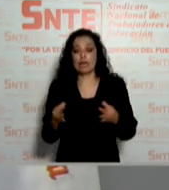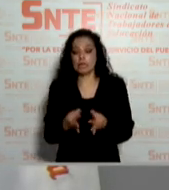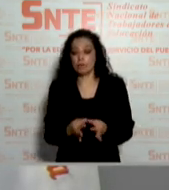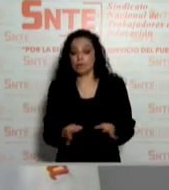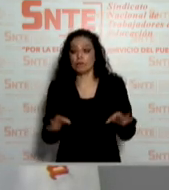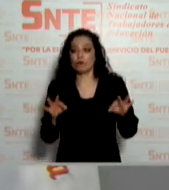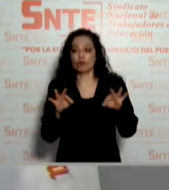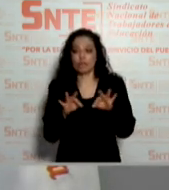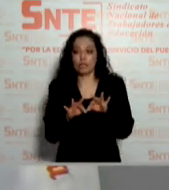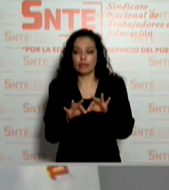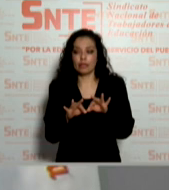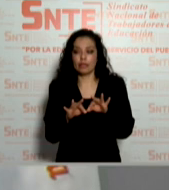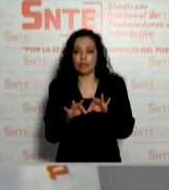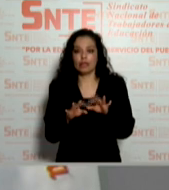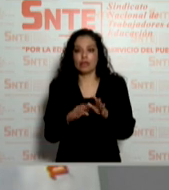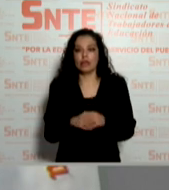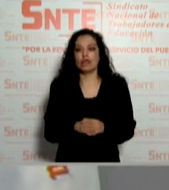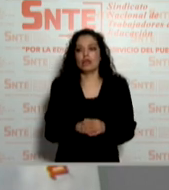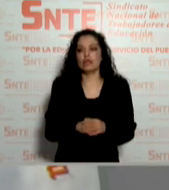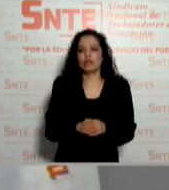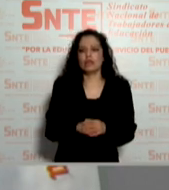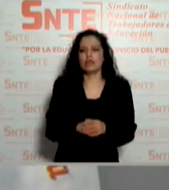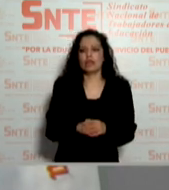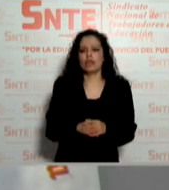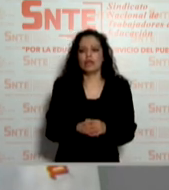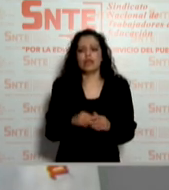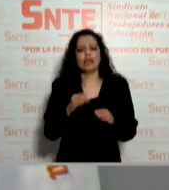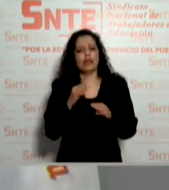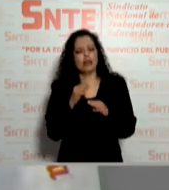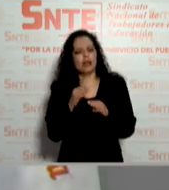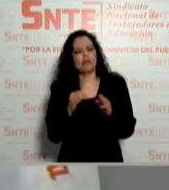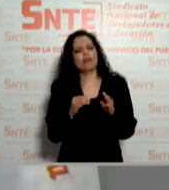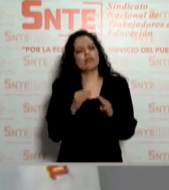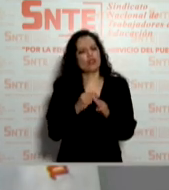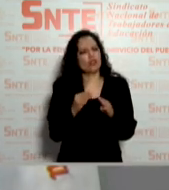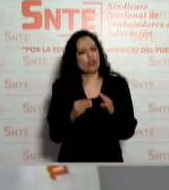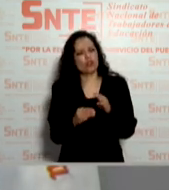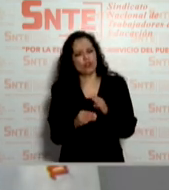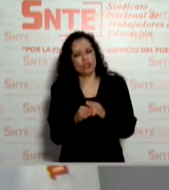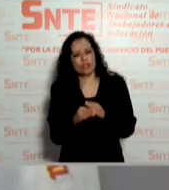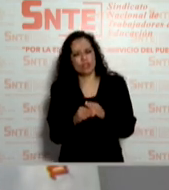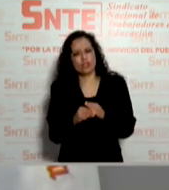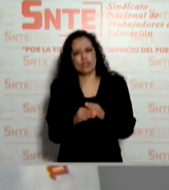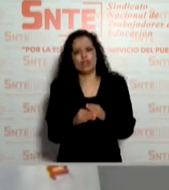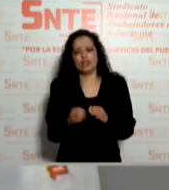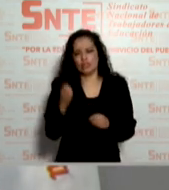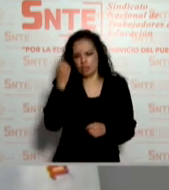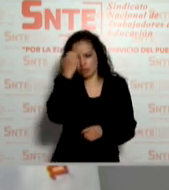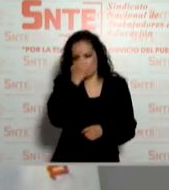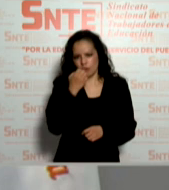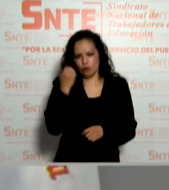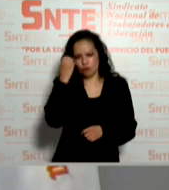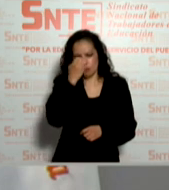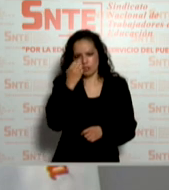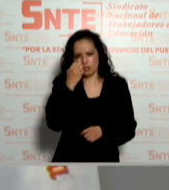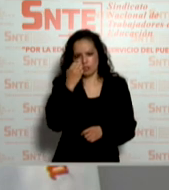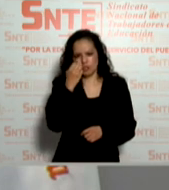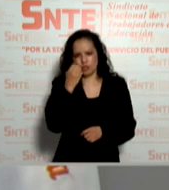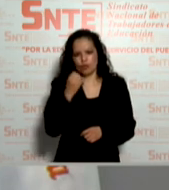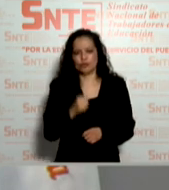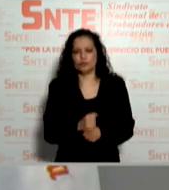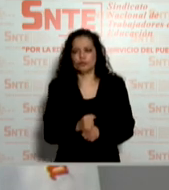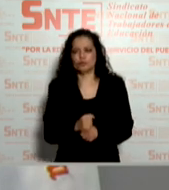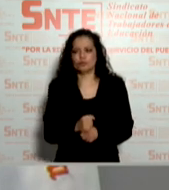de evaluación estandarizada de la educación, basada en amenazas, castigos